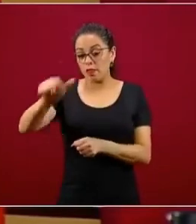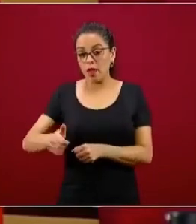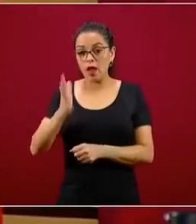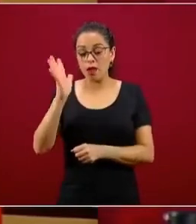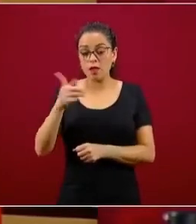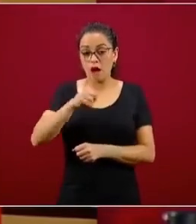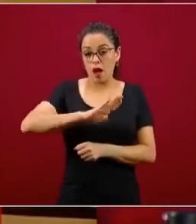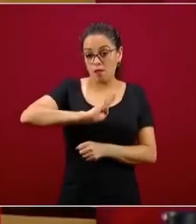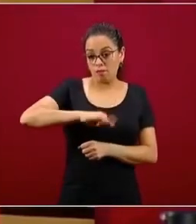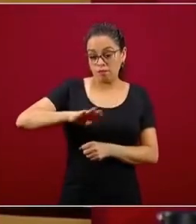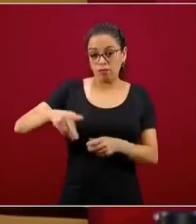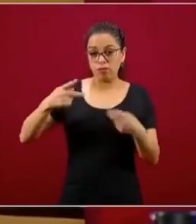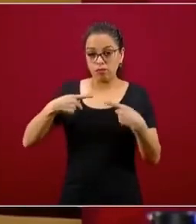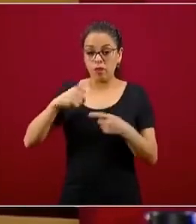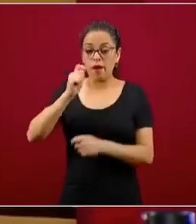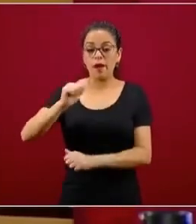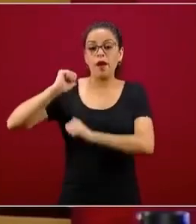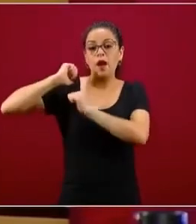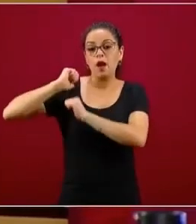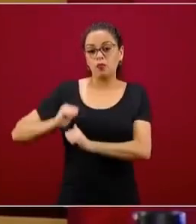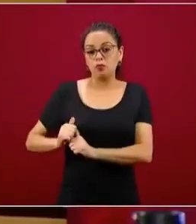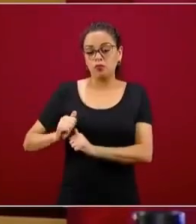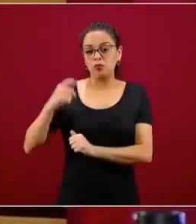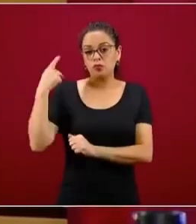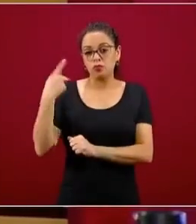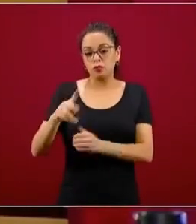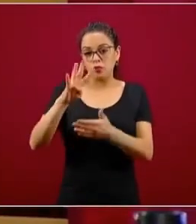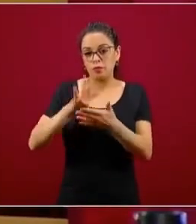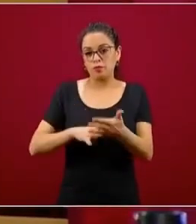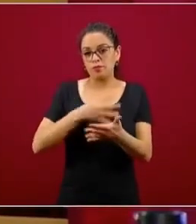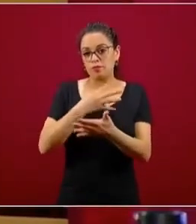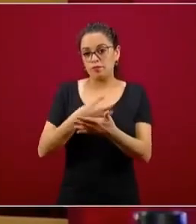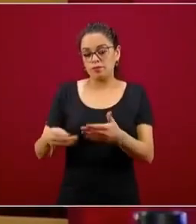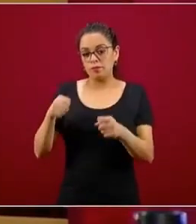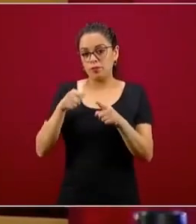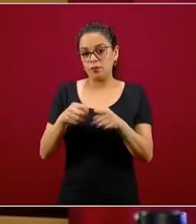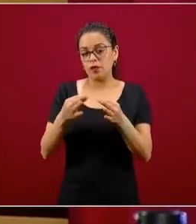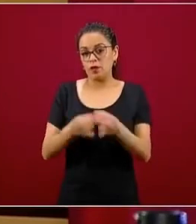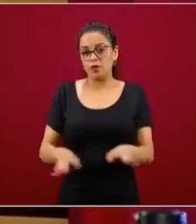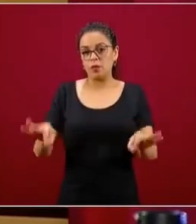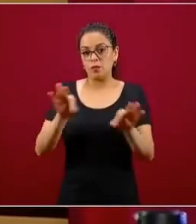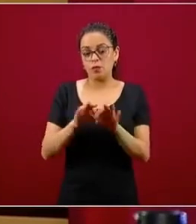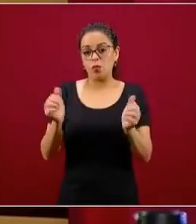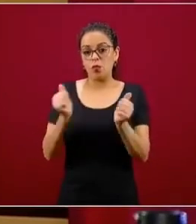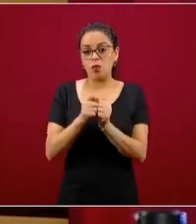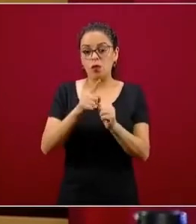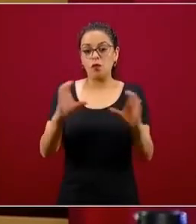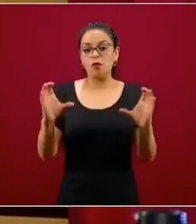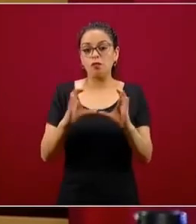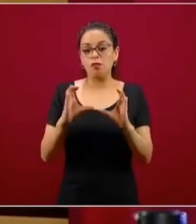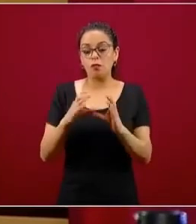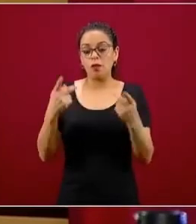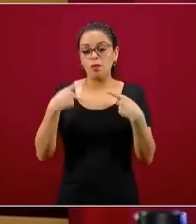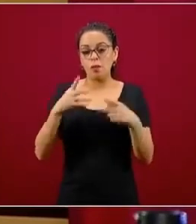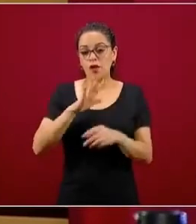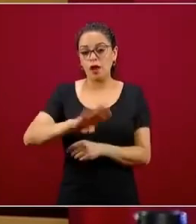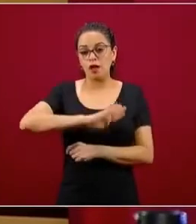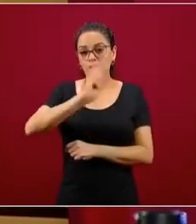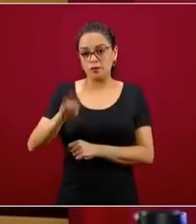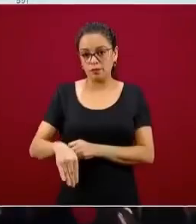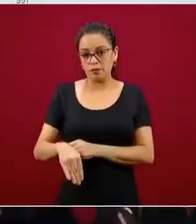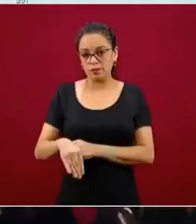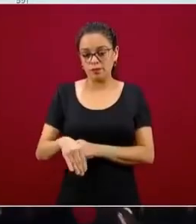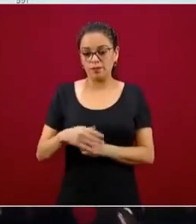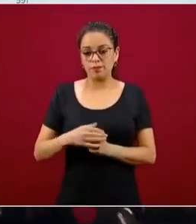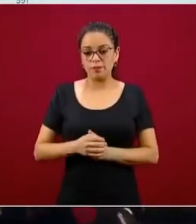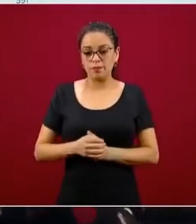parte de la Autoridad de Estadísticas Vitales de los certificados de defunción. Y en ese momento conoceremos cuál es la